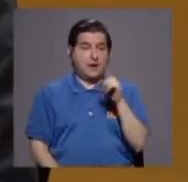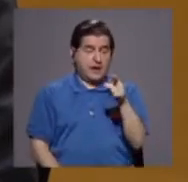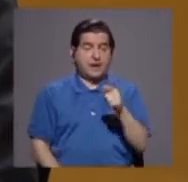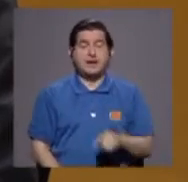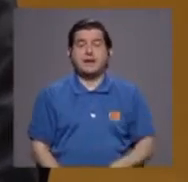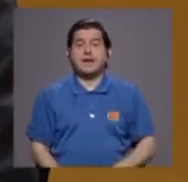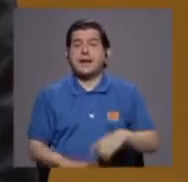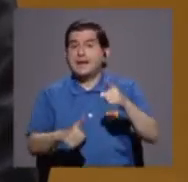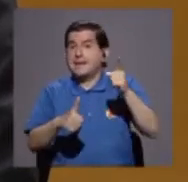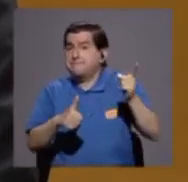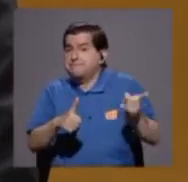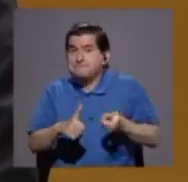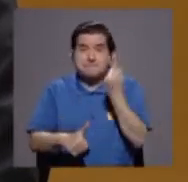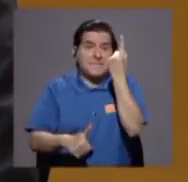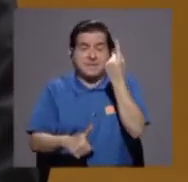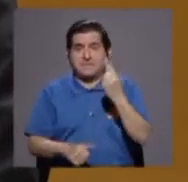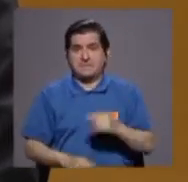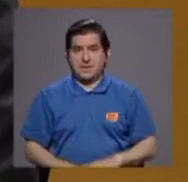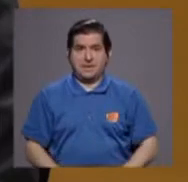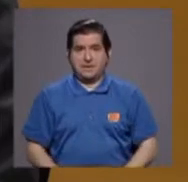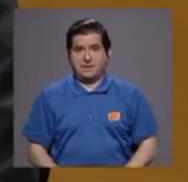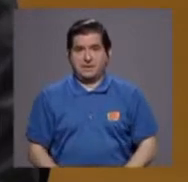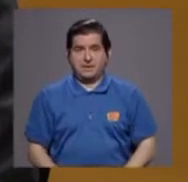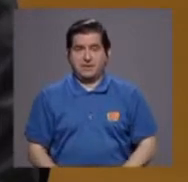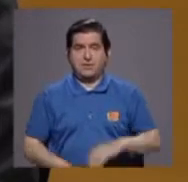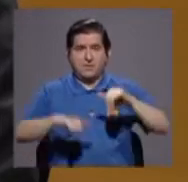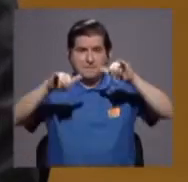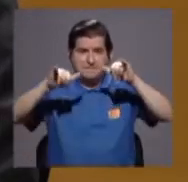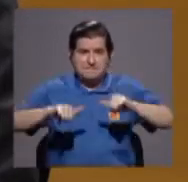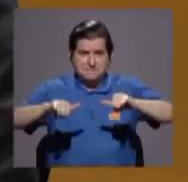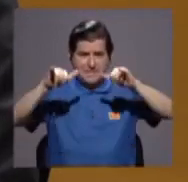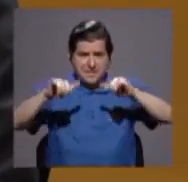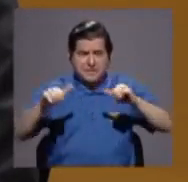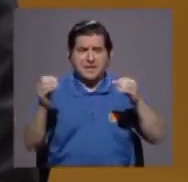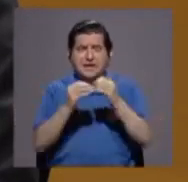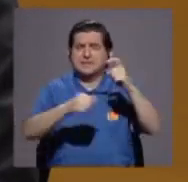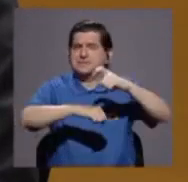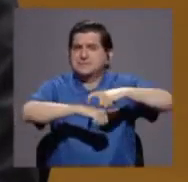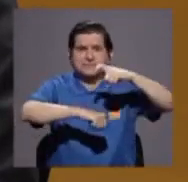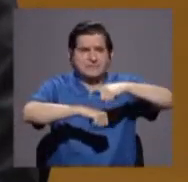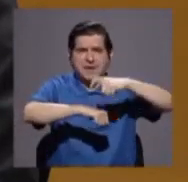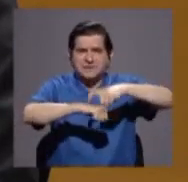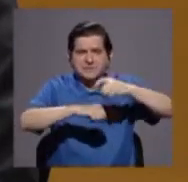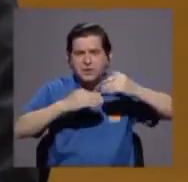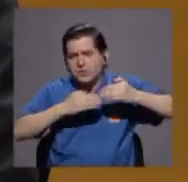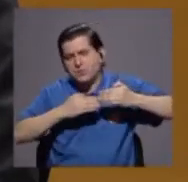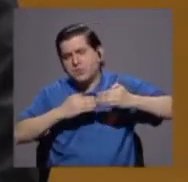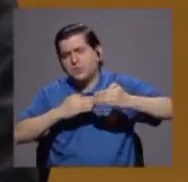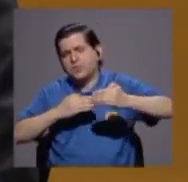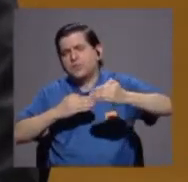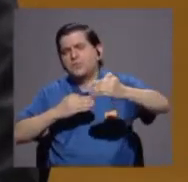que había permanecido más en el puesto